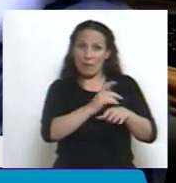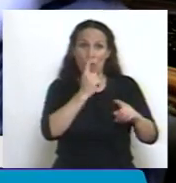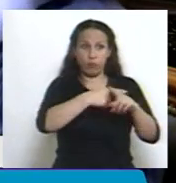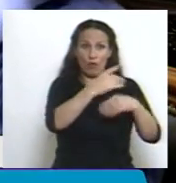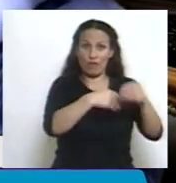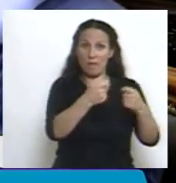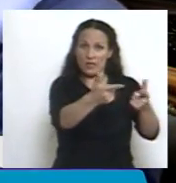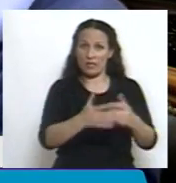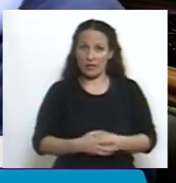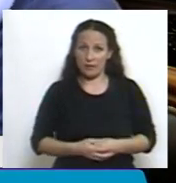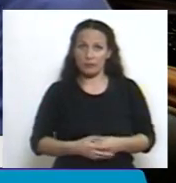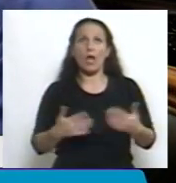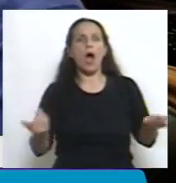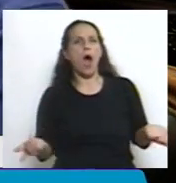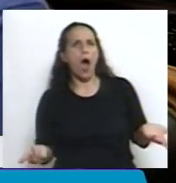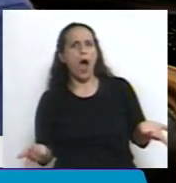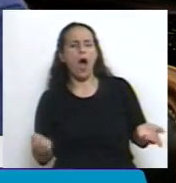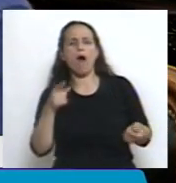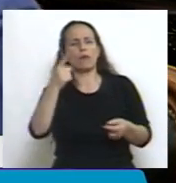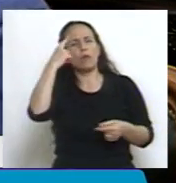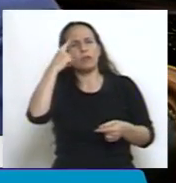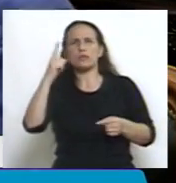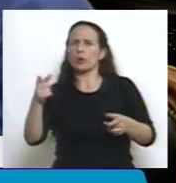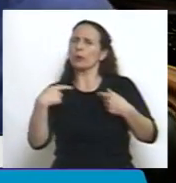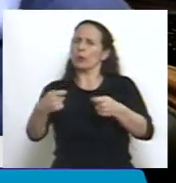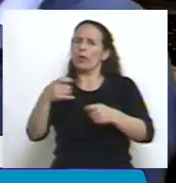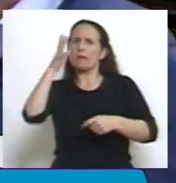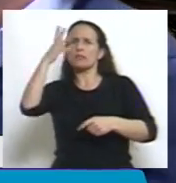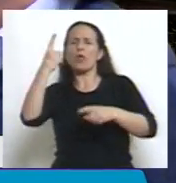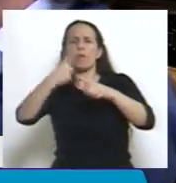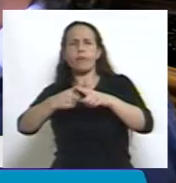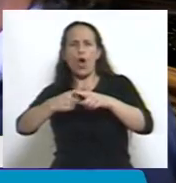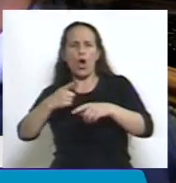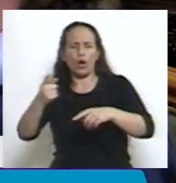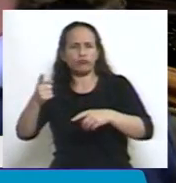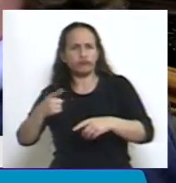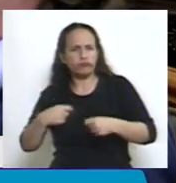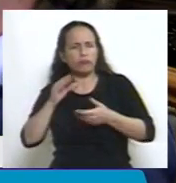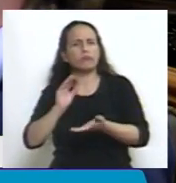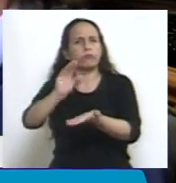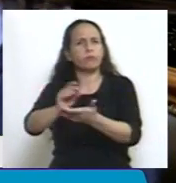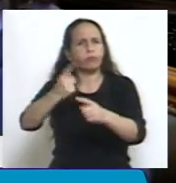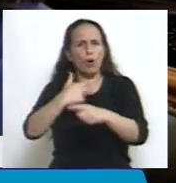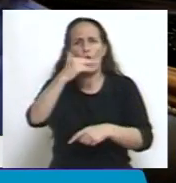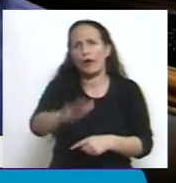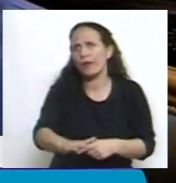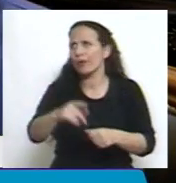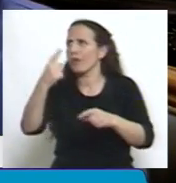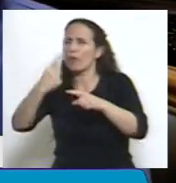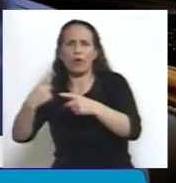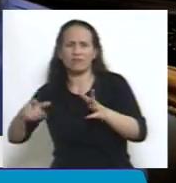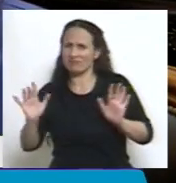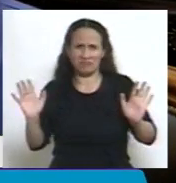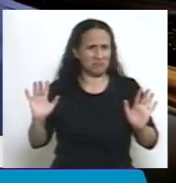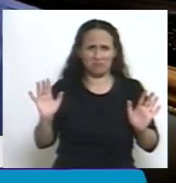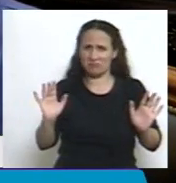en la asignación universal por hijo, que no es para todas las familias, ni está en la moratoria previsional. Está en un montón de lugares donde realmente